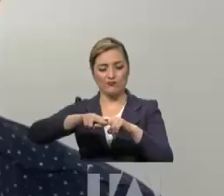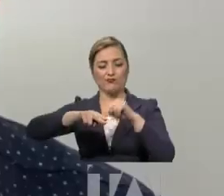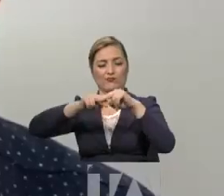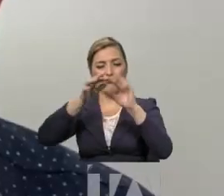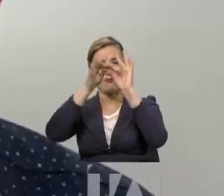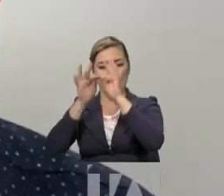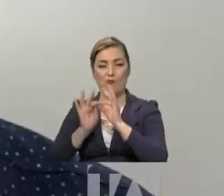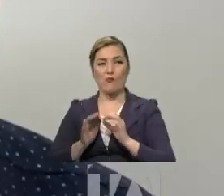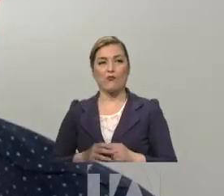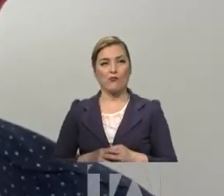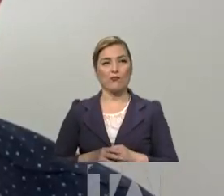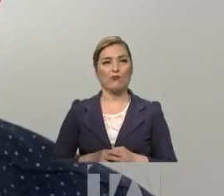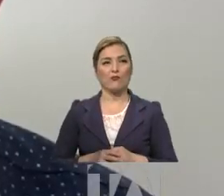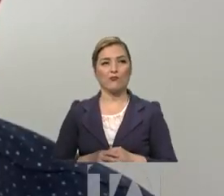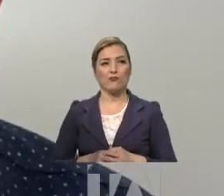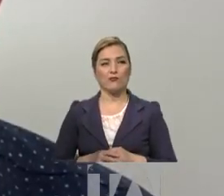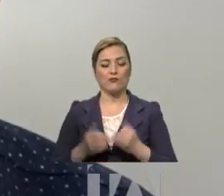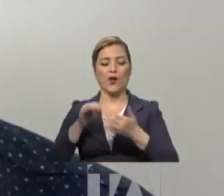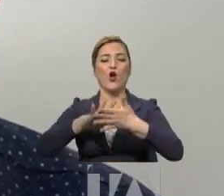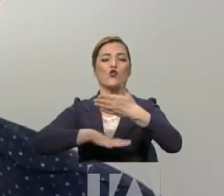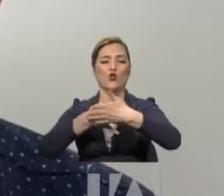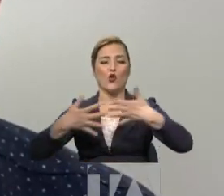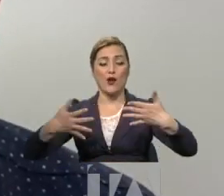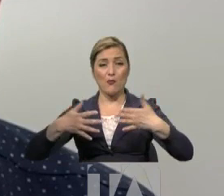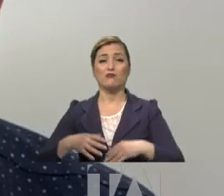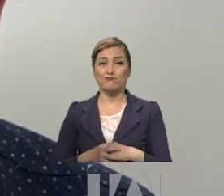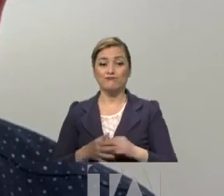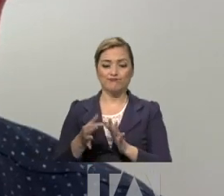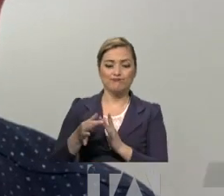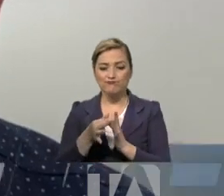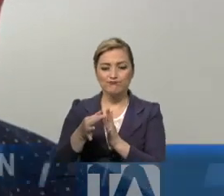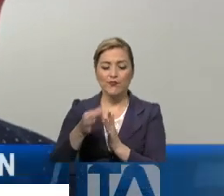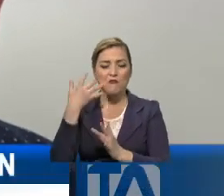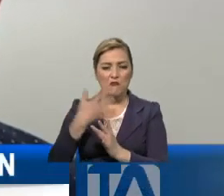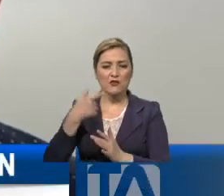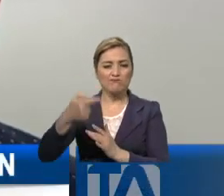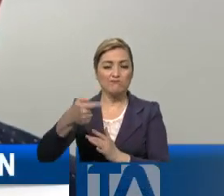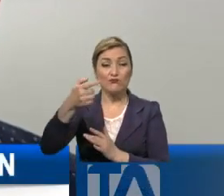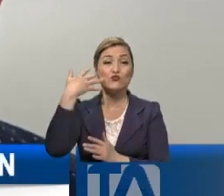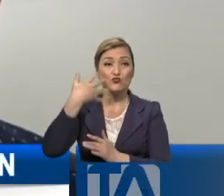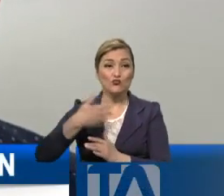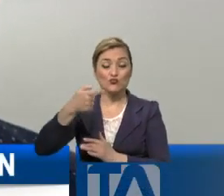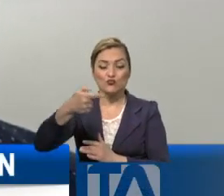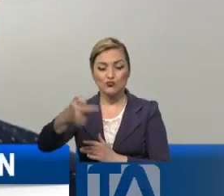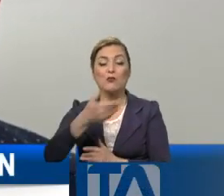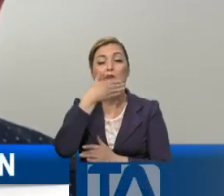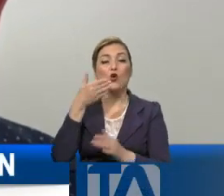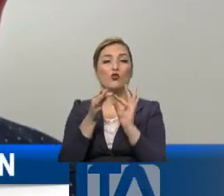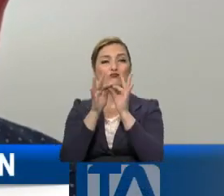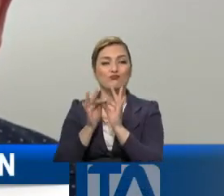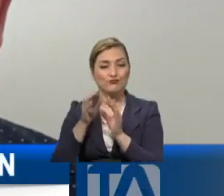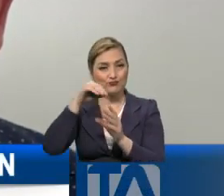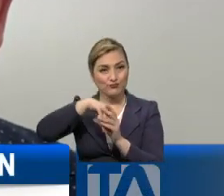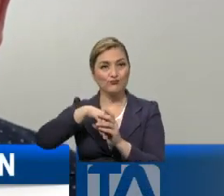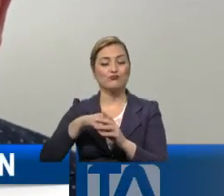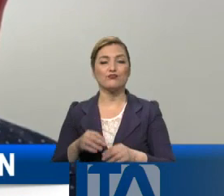reanudarán. Estamos ya trazando y hemos de hecho definido una hoja de ruta con diferentes fechas para revisar las mejoras que se pueden dar dentro